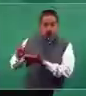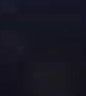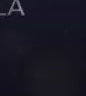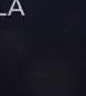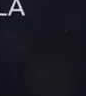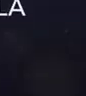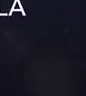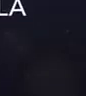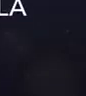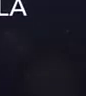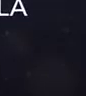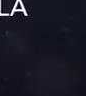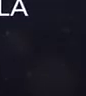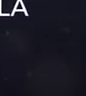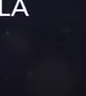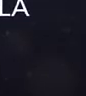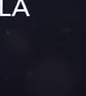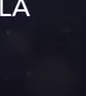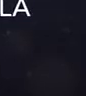transmisión.